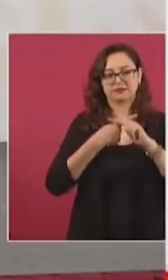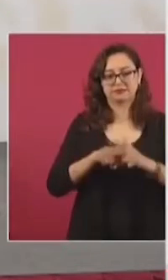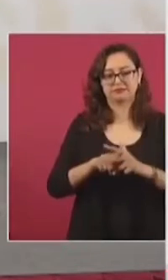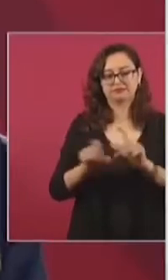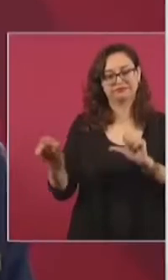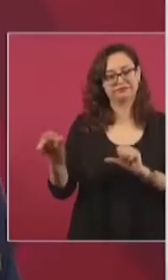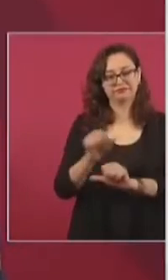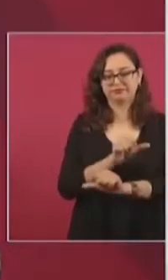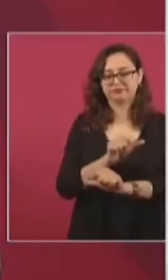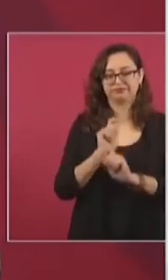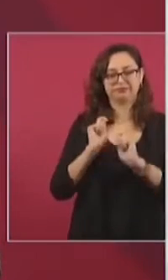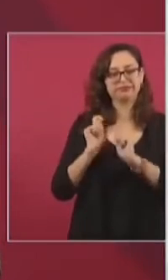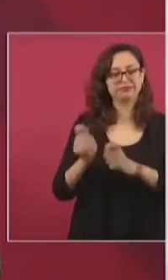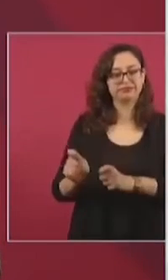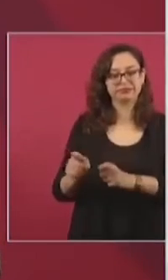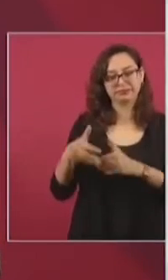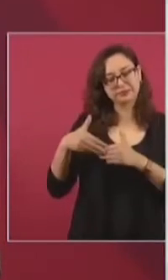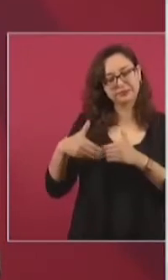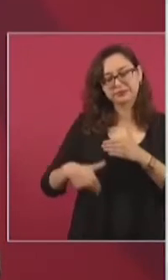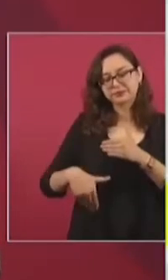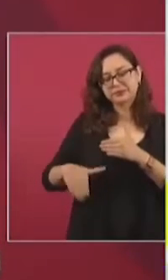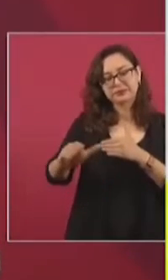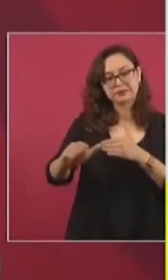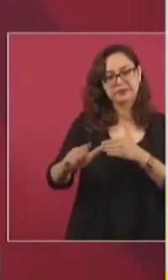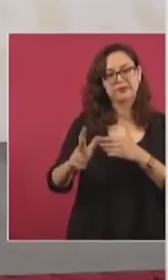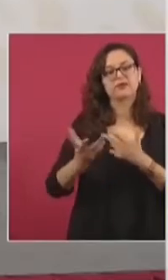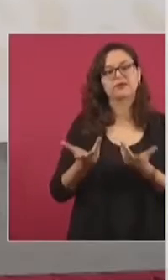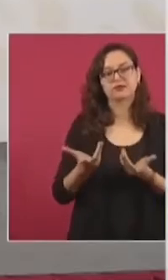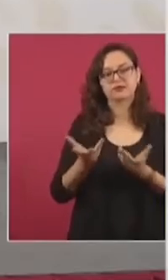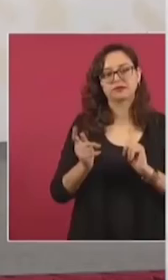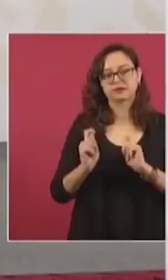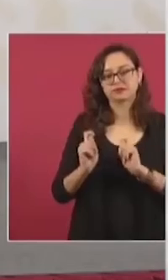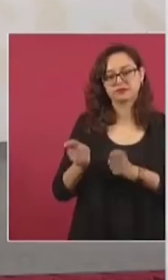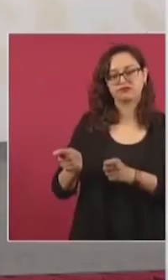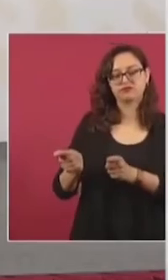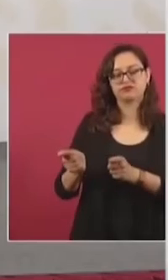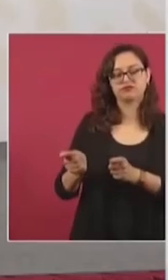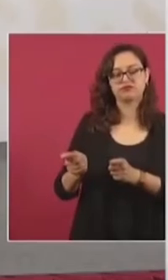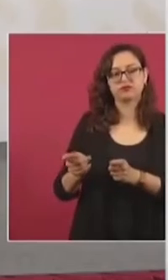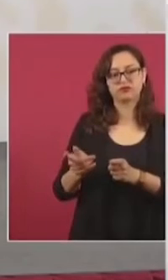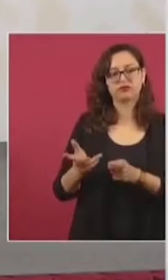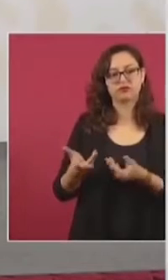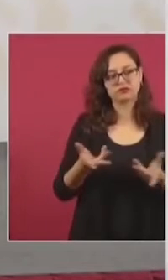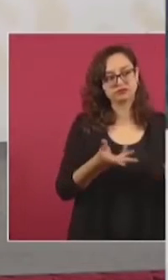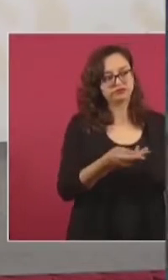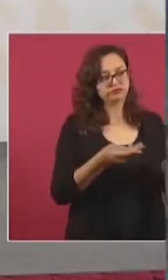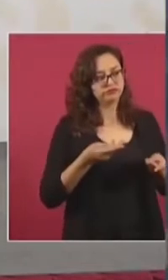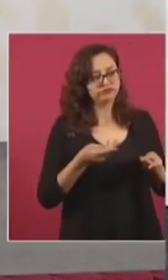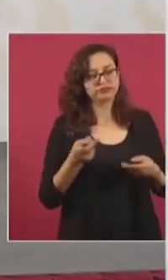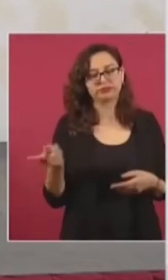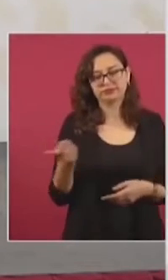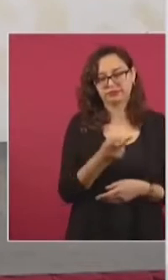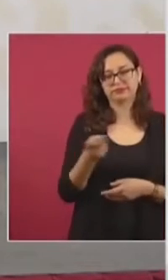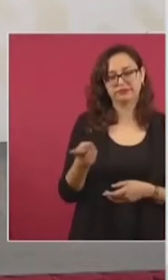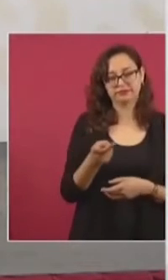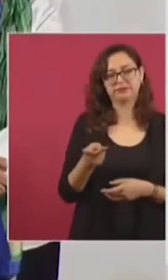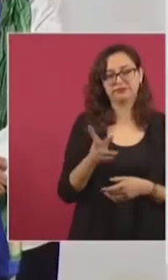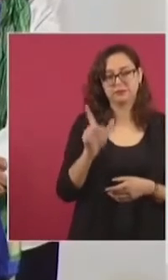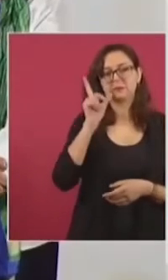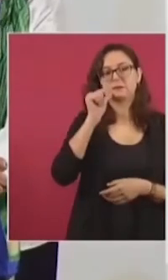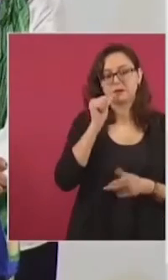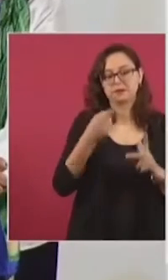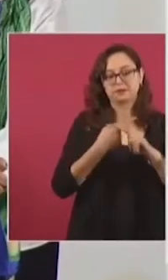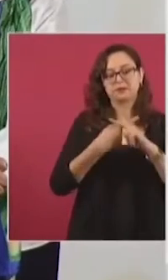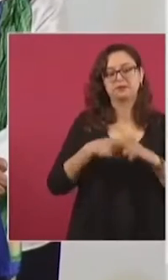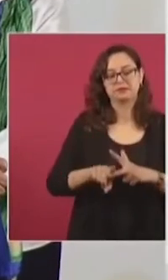del poco interés que se tiene en una de las secretarías más claves y fundamentales en en la vida del mexicano que tiene que ver